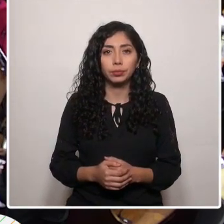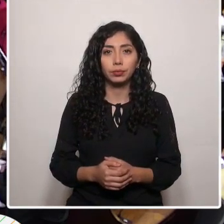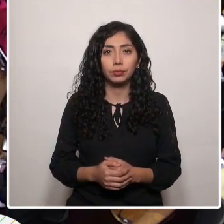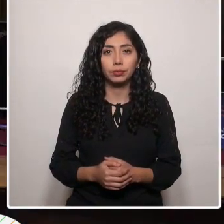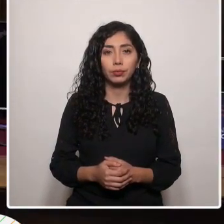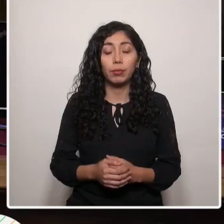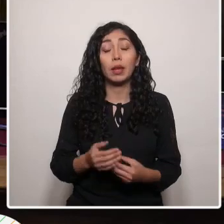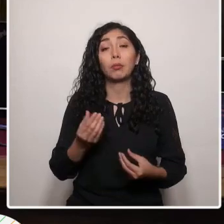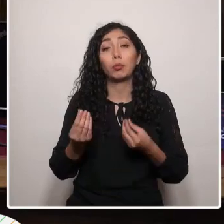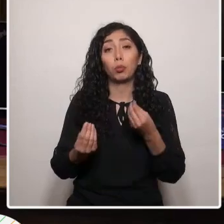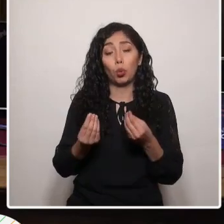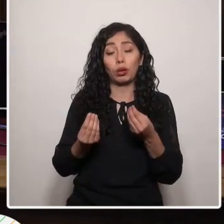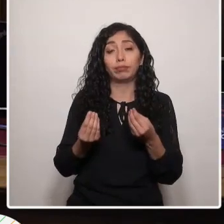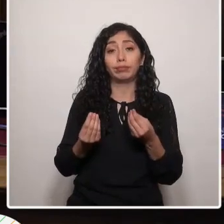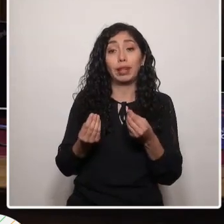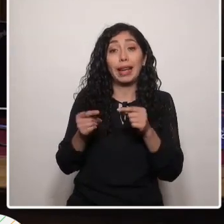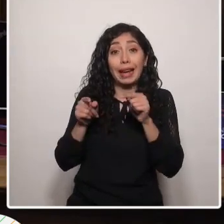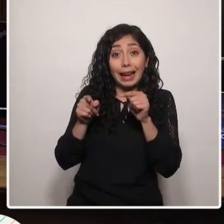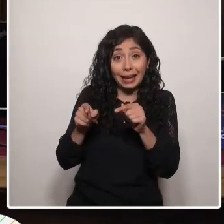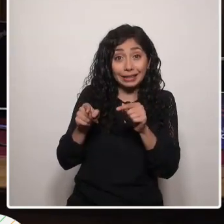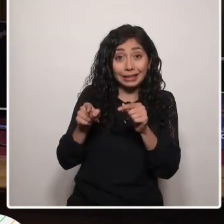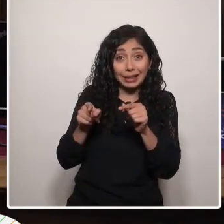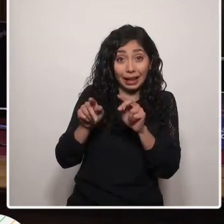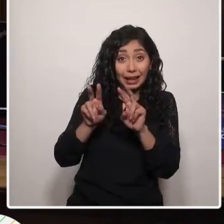Bueno, sobre este último aspecto,